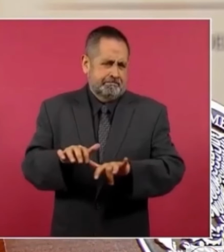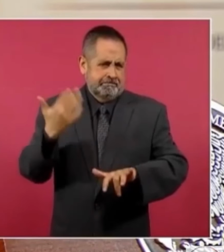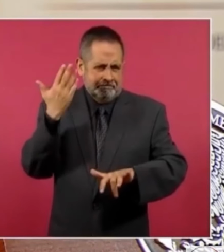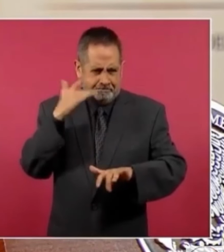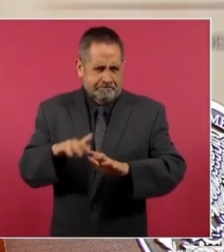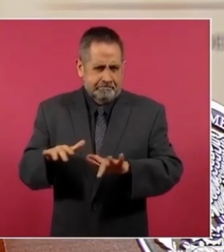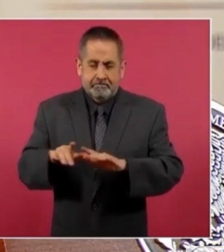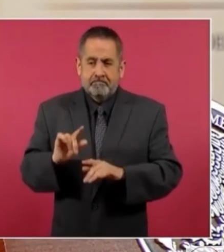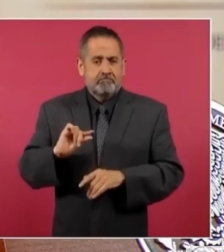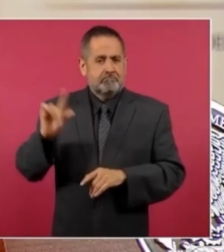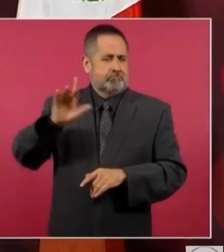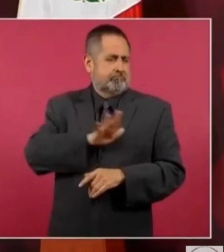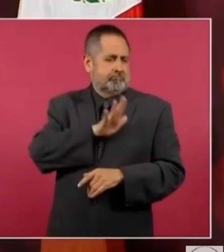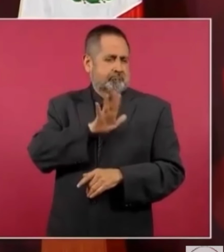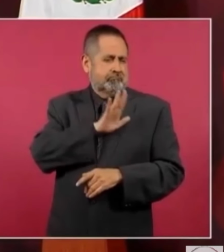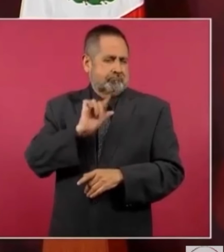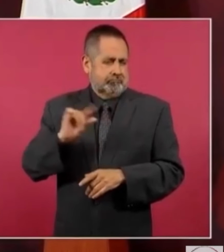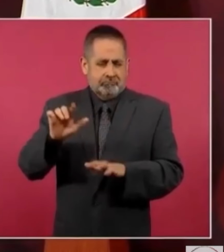y